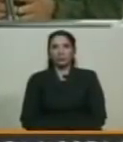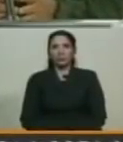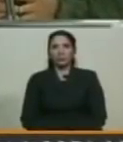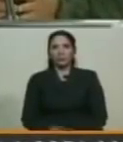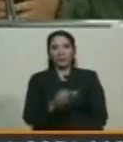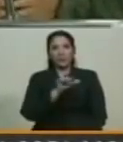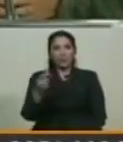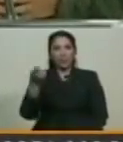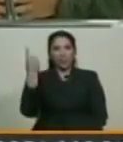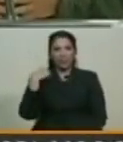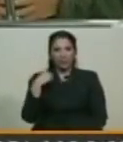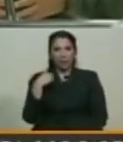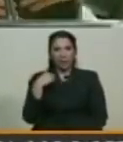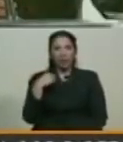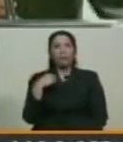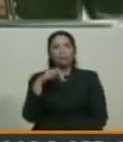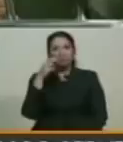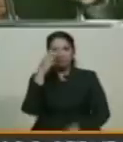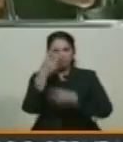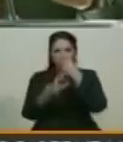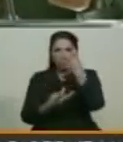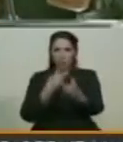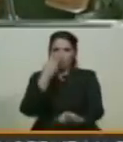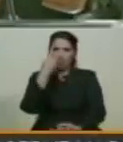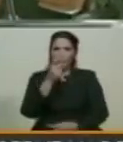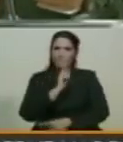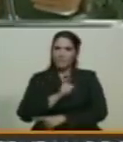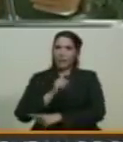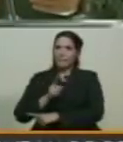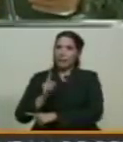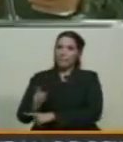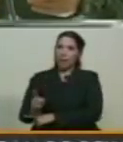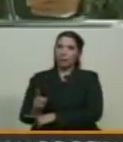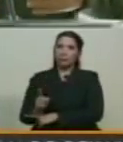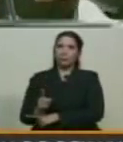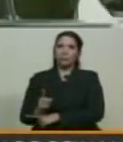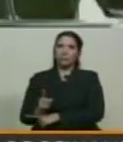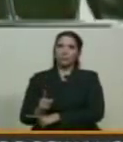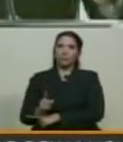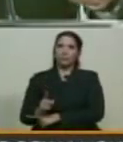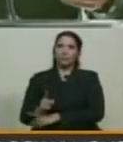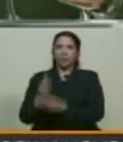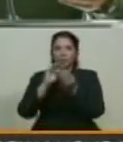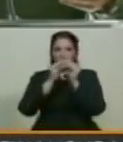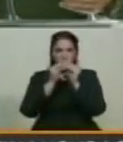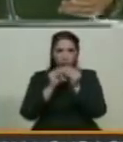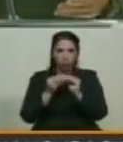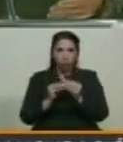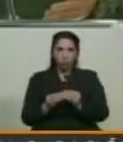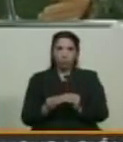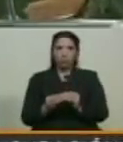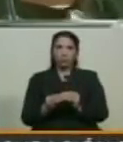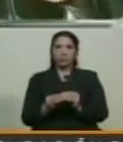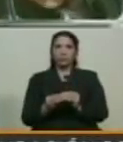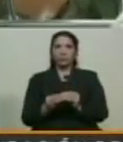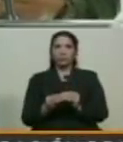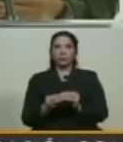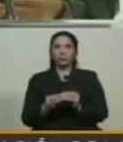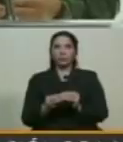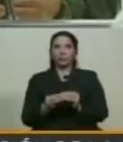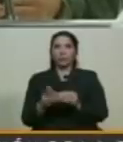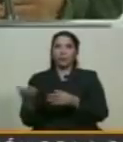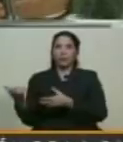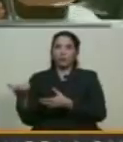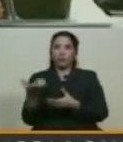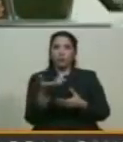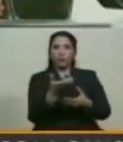pasando una revista y dando instrucciones con relación a la recuperación que, abastece de